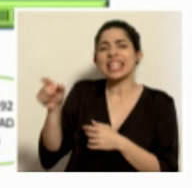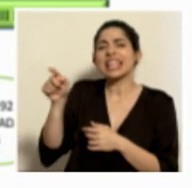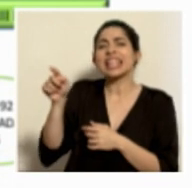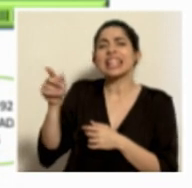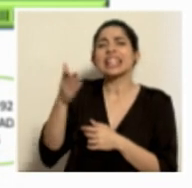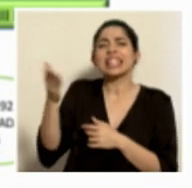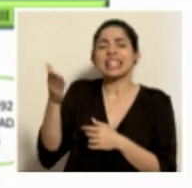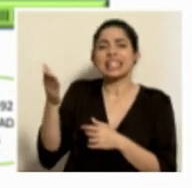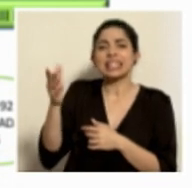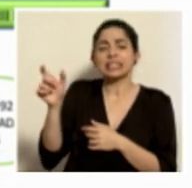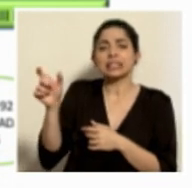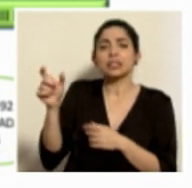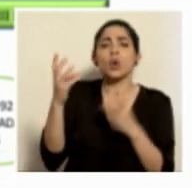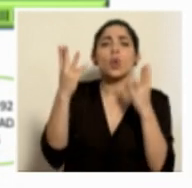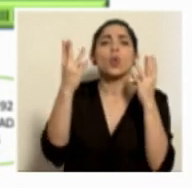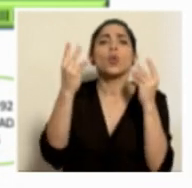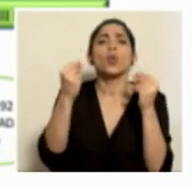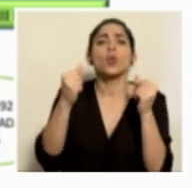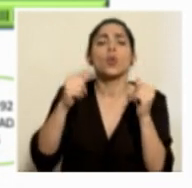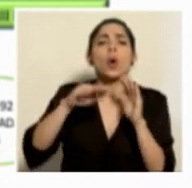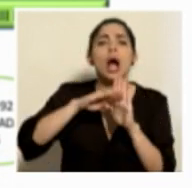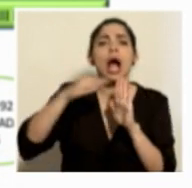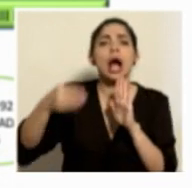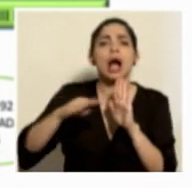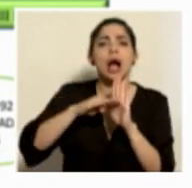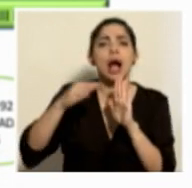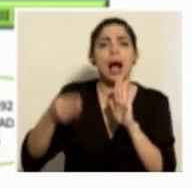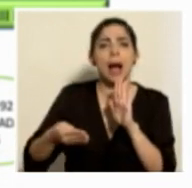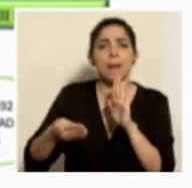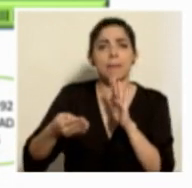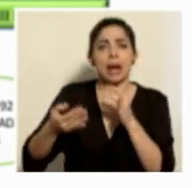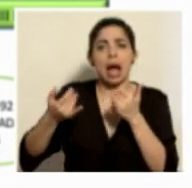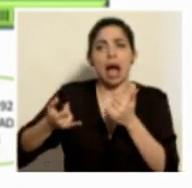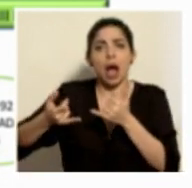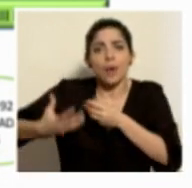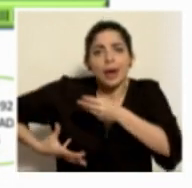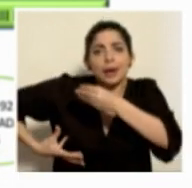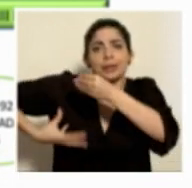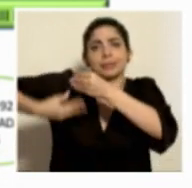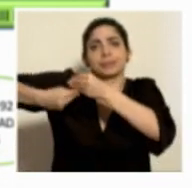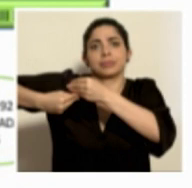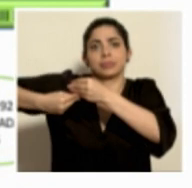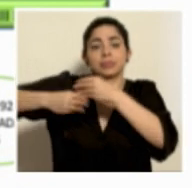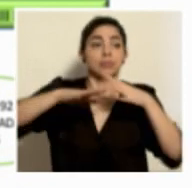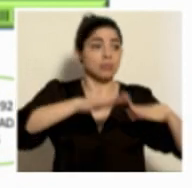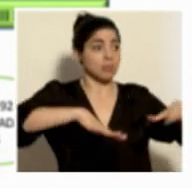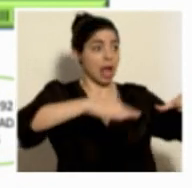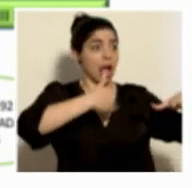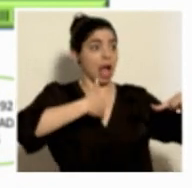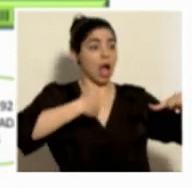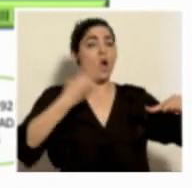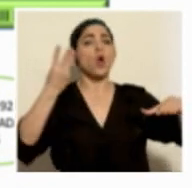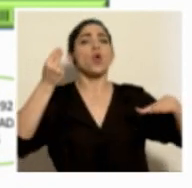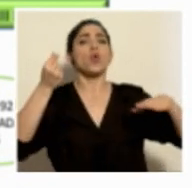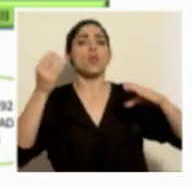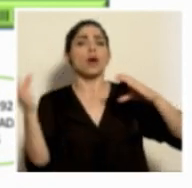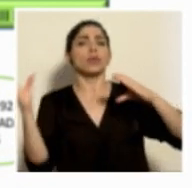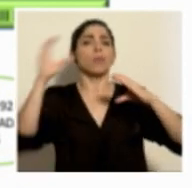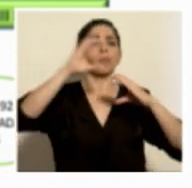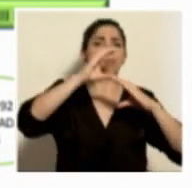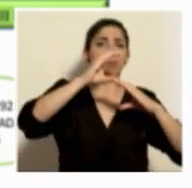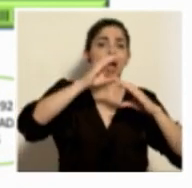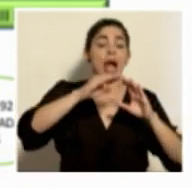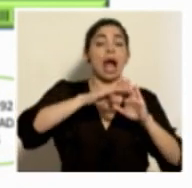fase cuántas camas le estamos agregando al sistema de los 2 tipos,